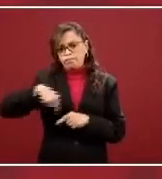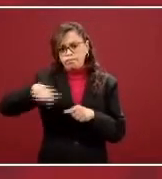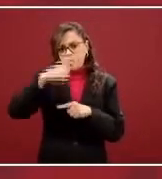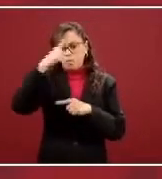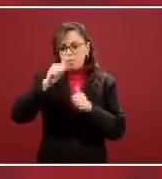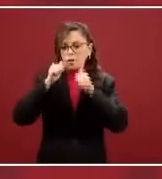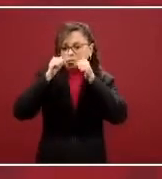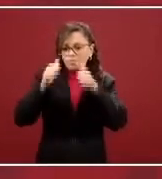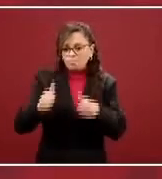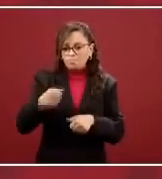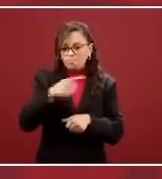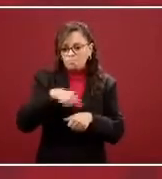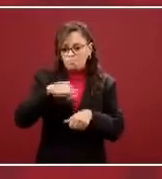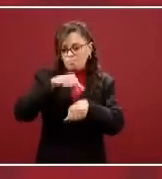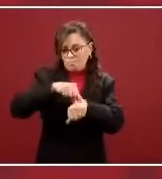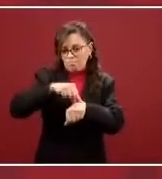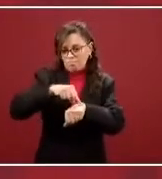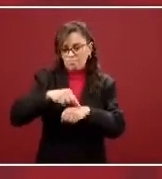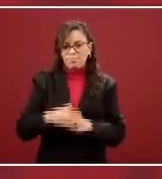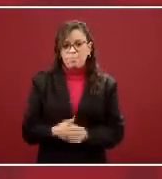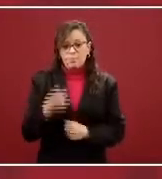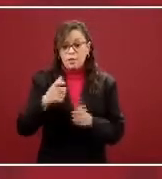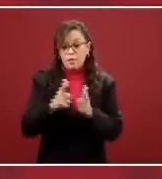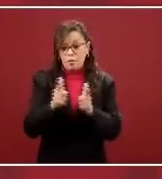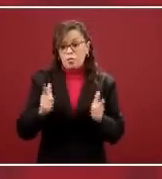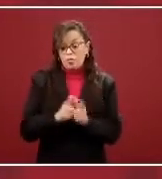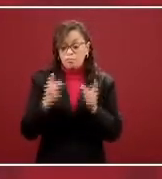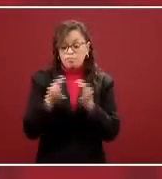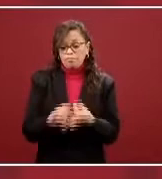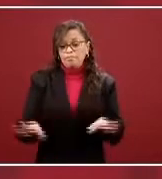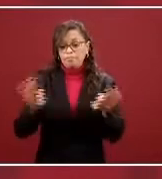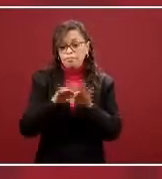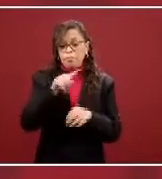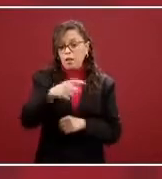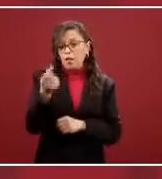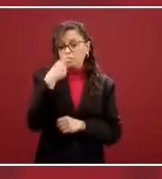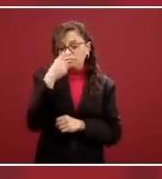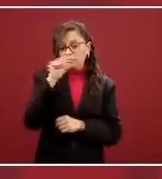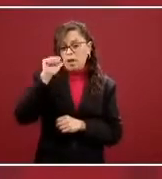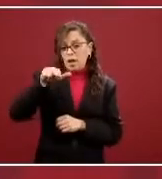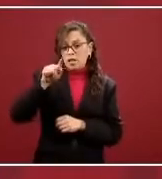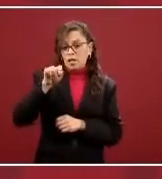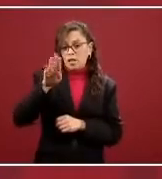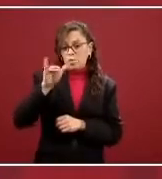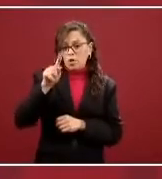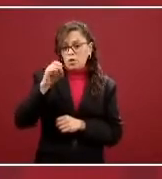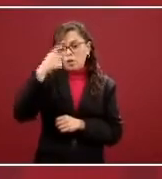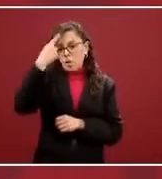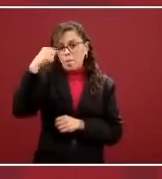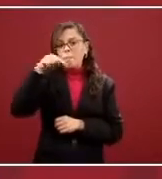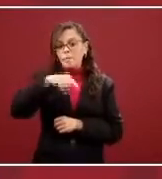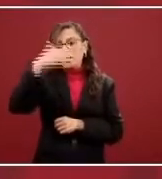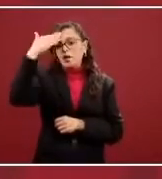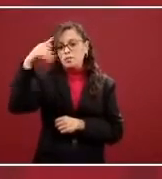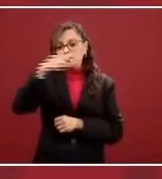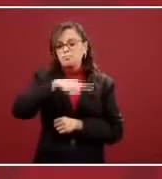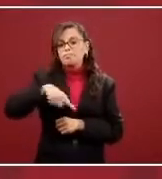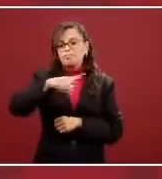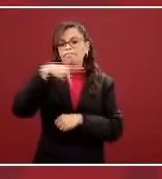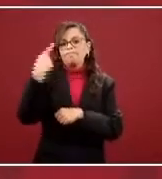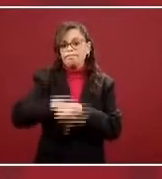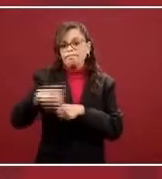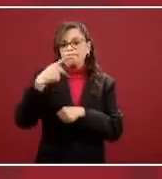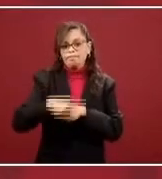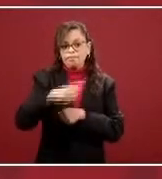Esto un grupo importante, son antibióticos como para el riesgo que sabemos que tienen este tipo de pacientes